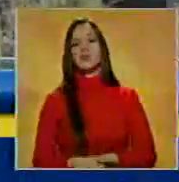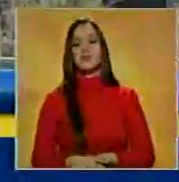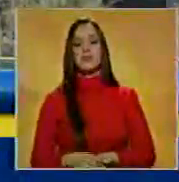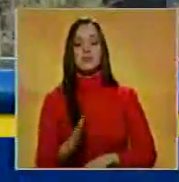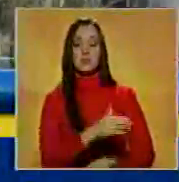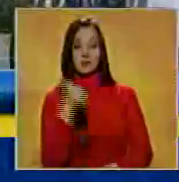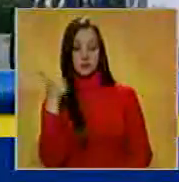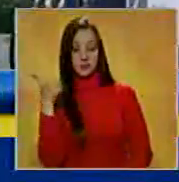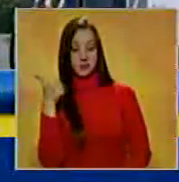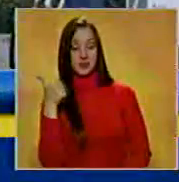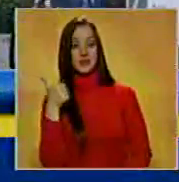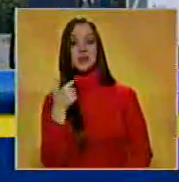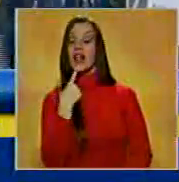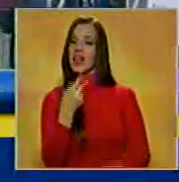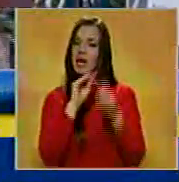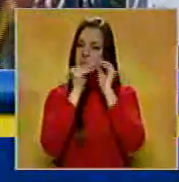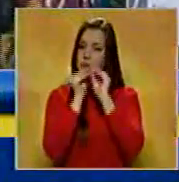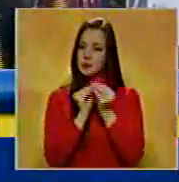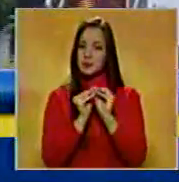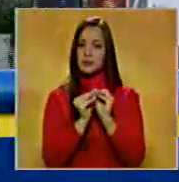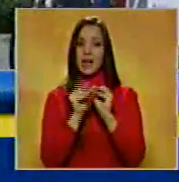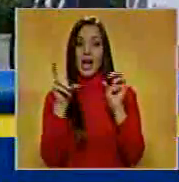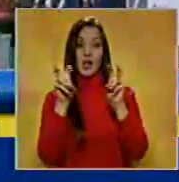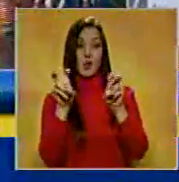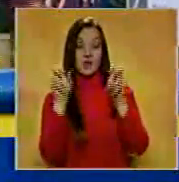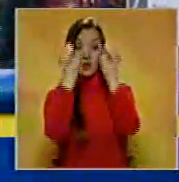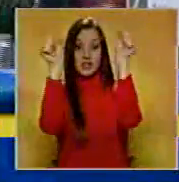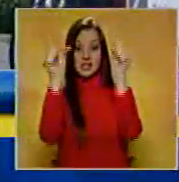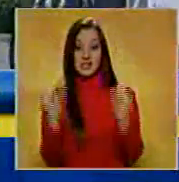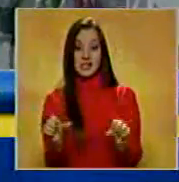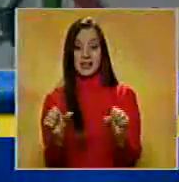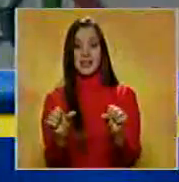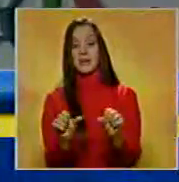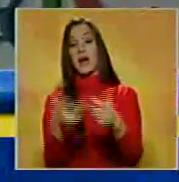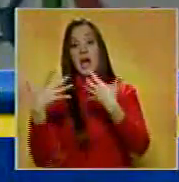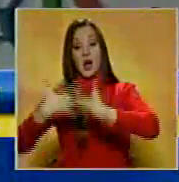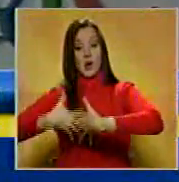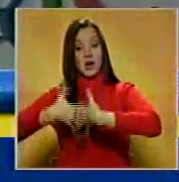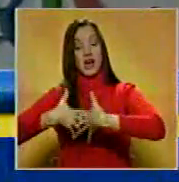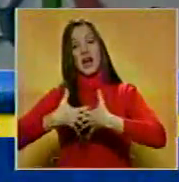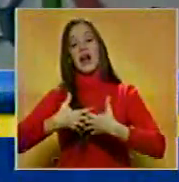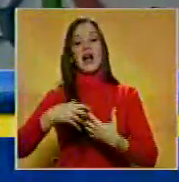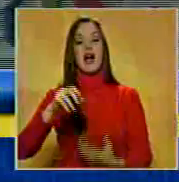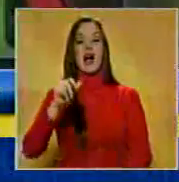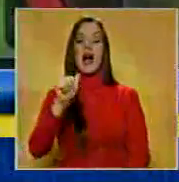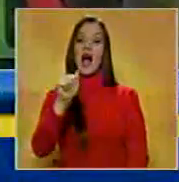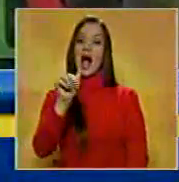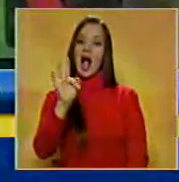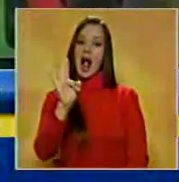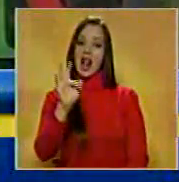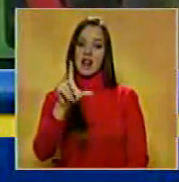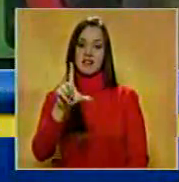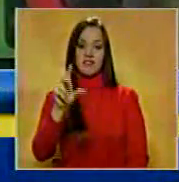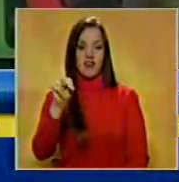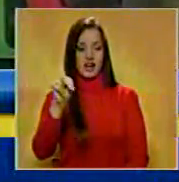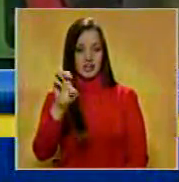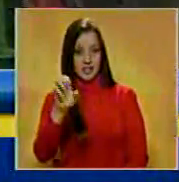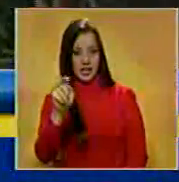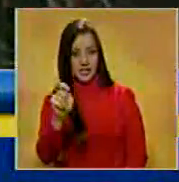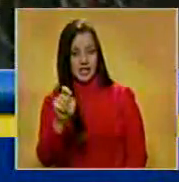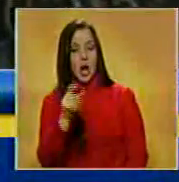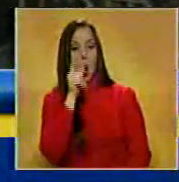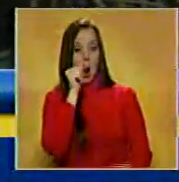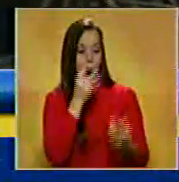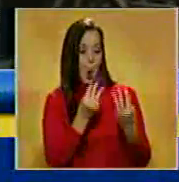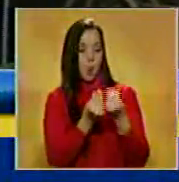Google anunció una reestructuración de su sistema empresarial creando una compañía filial llamada Alphabet. El cofundador de Google,